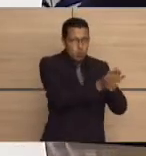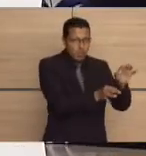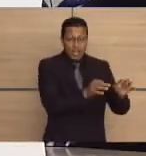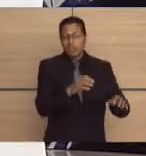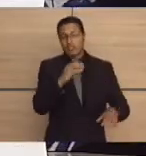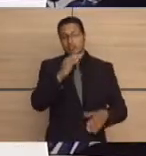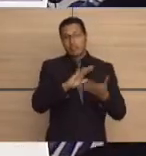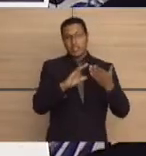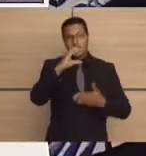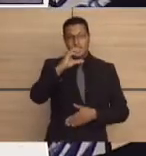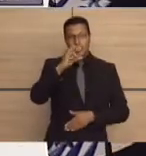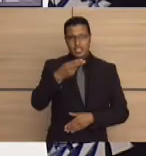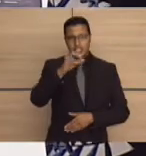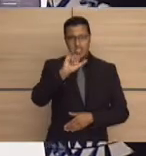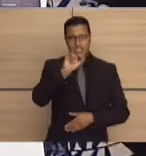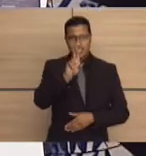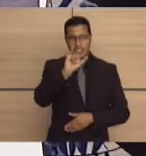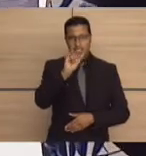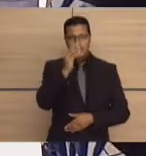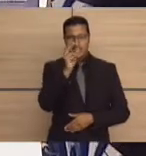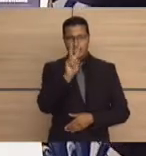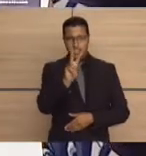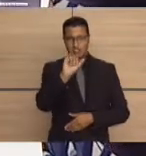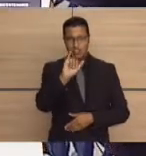Chiribiquete se encuentran unas